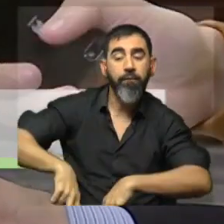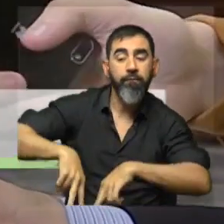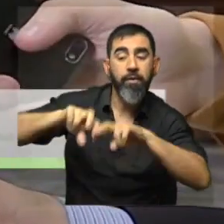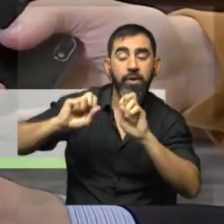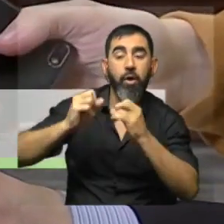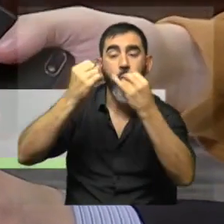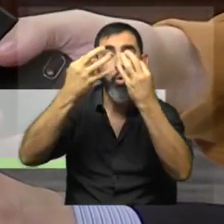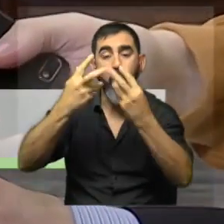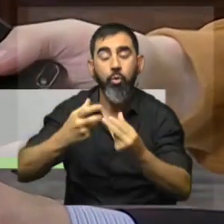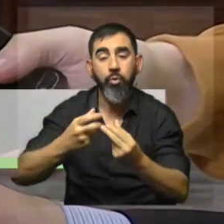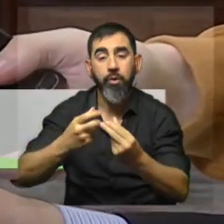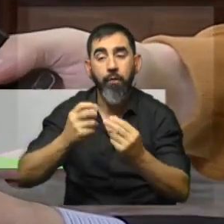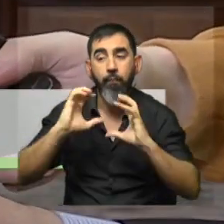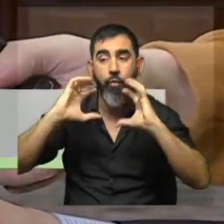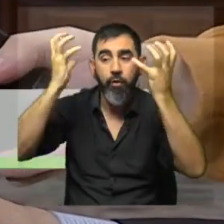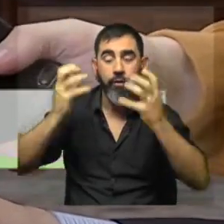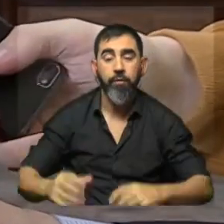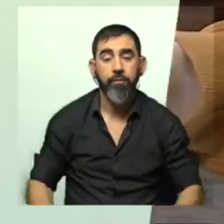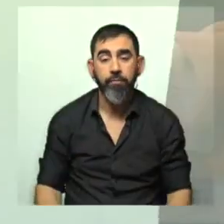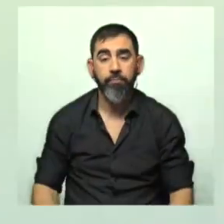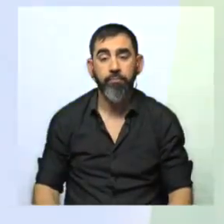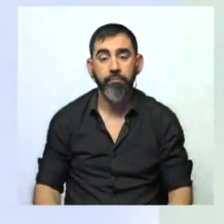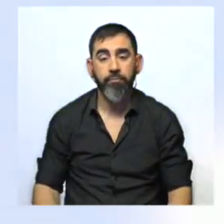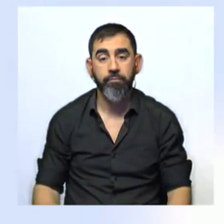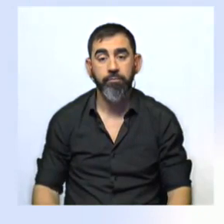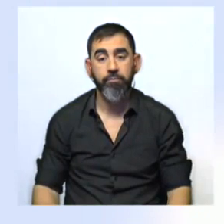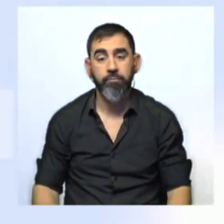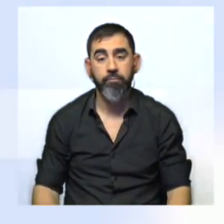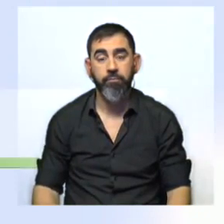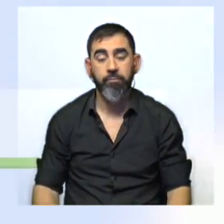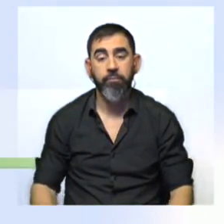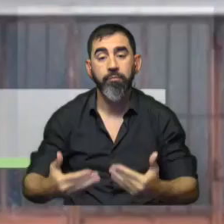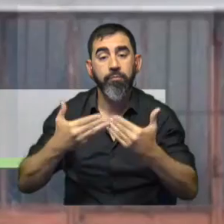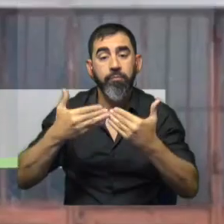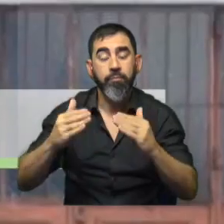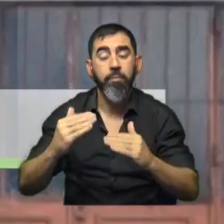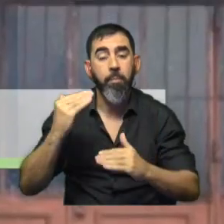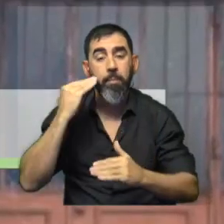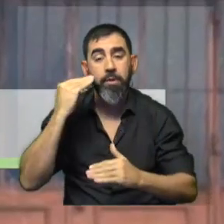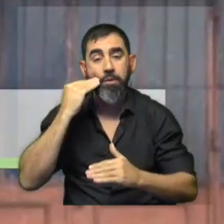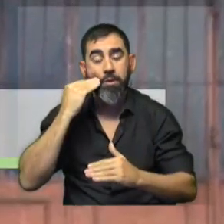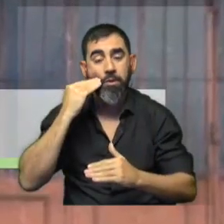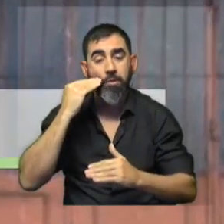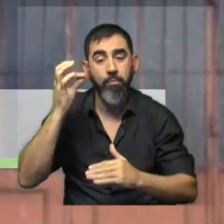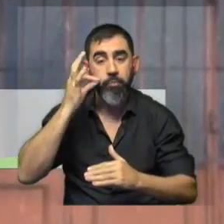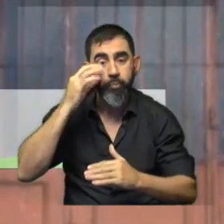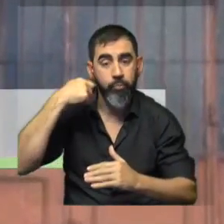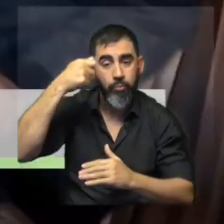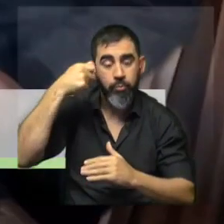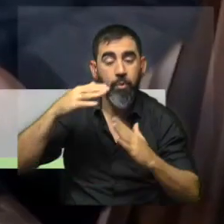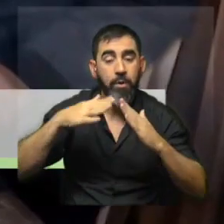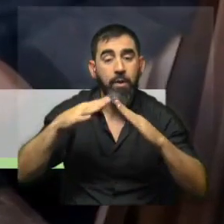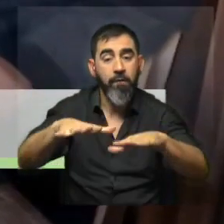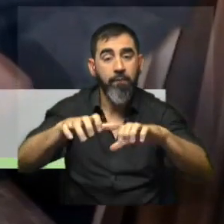a organizaciones violentas. Se estrena el Mercedes documental sobre la casa en la que